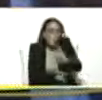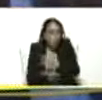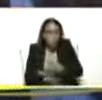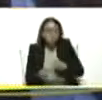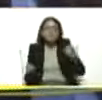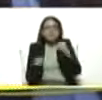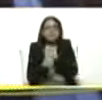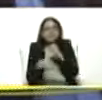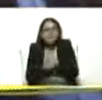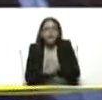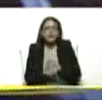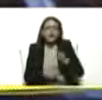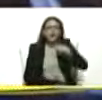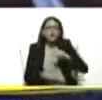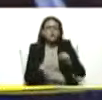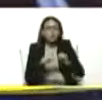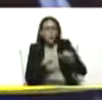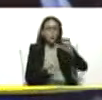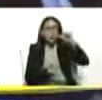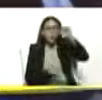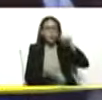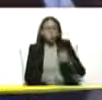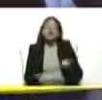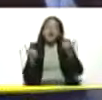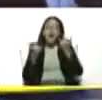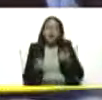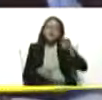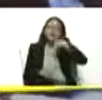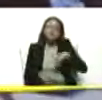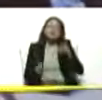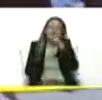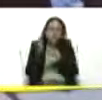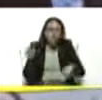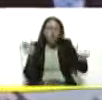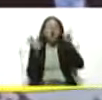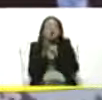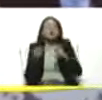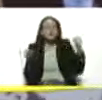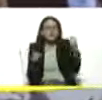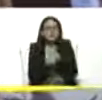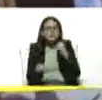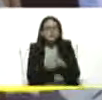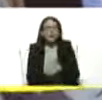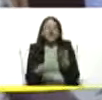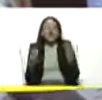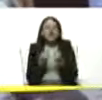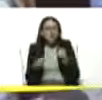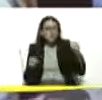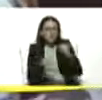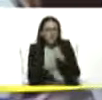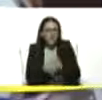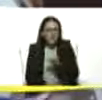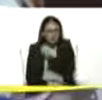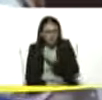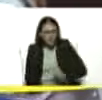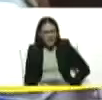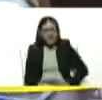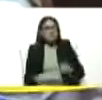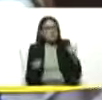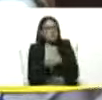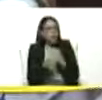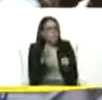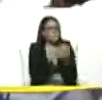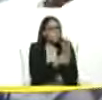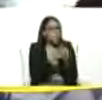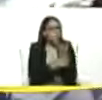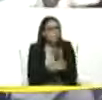Y lo vamos a volver a lograr, lo vamos a reconstruir ahora con trabajo, crecimiento, producción,